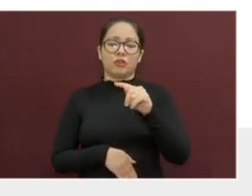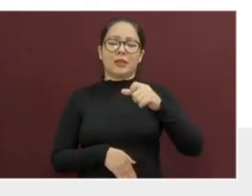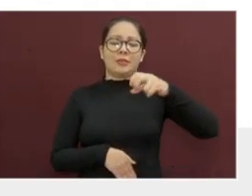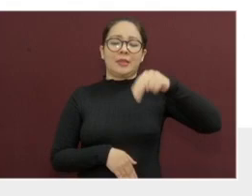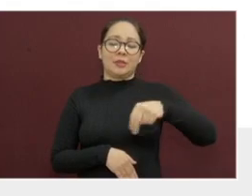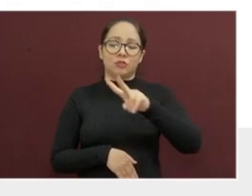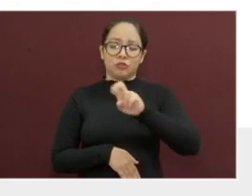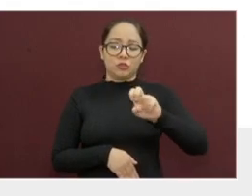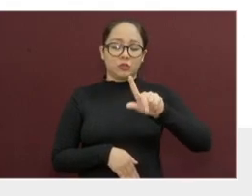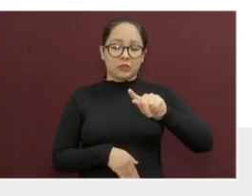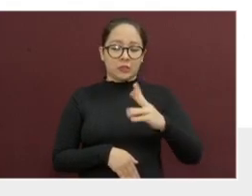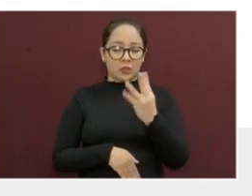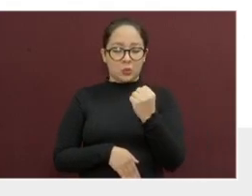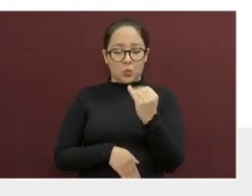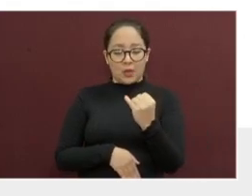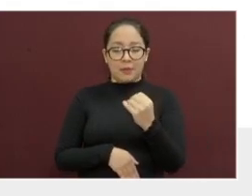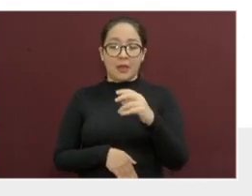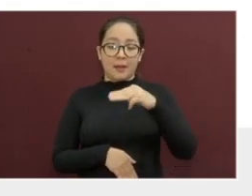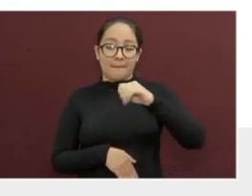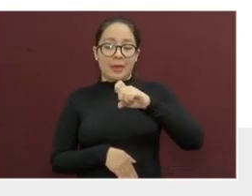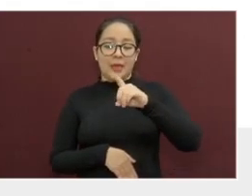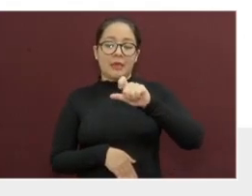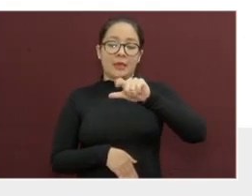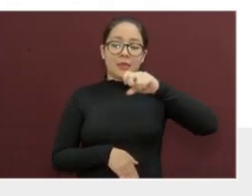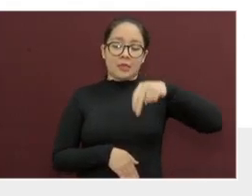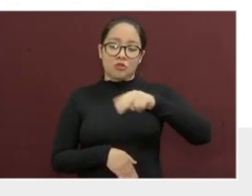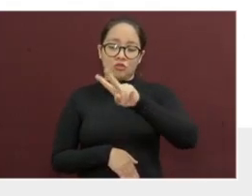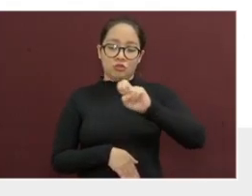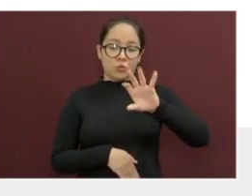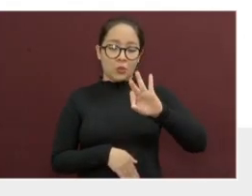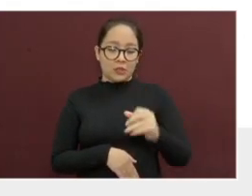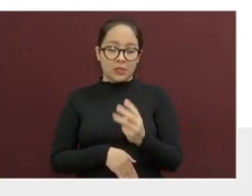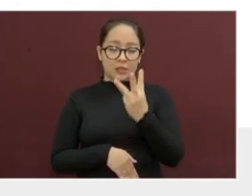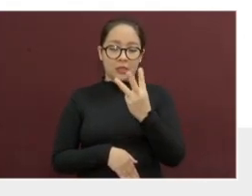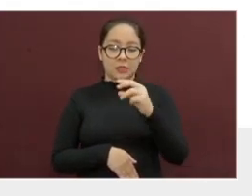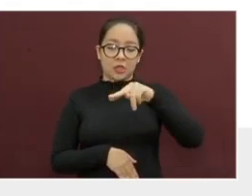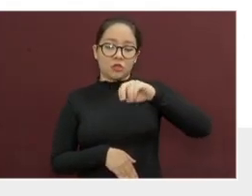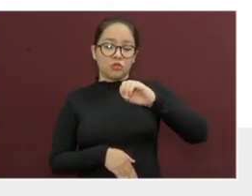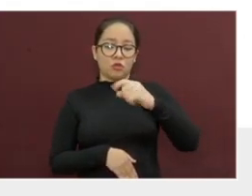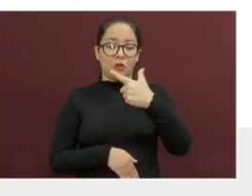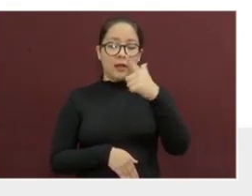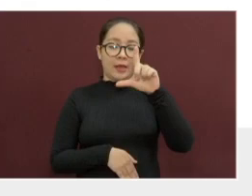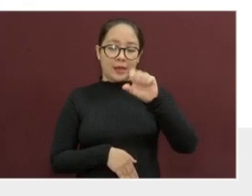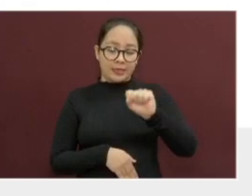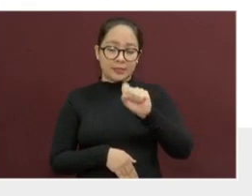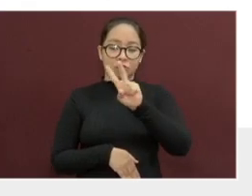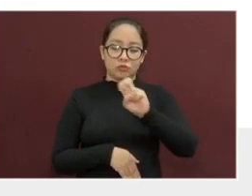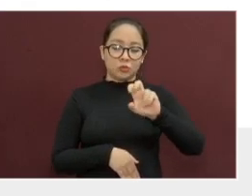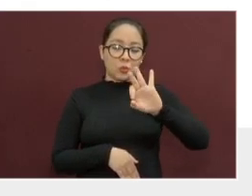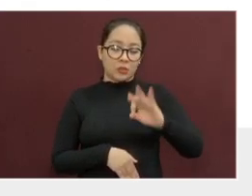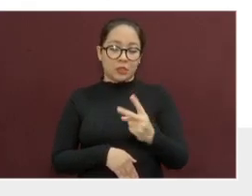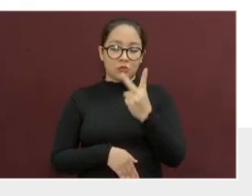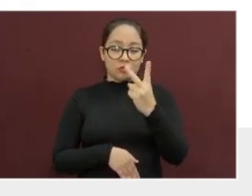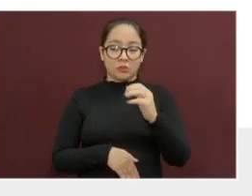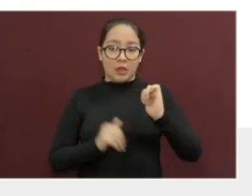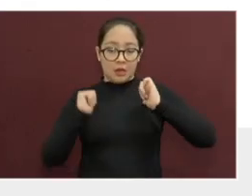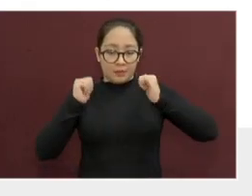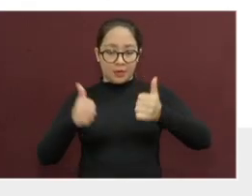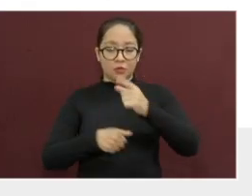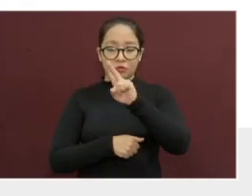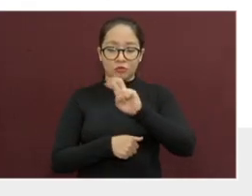279 medellín 243 nogales 242 alvarado